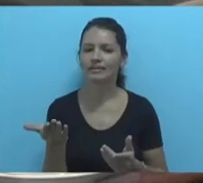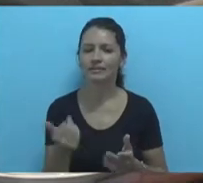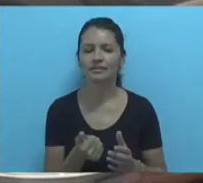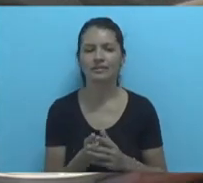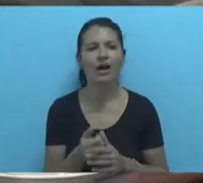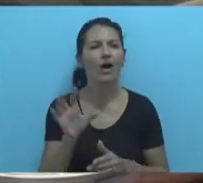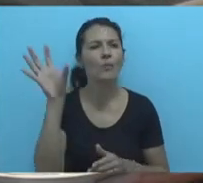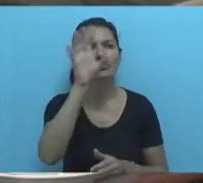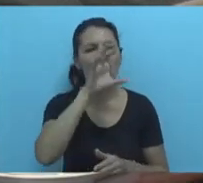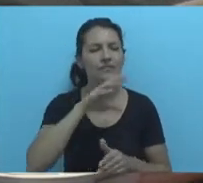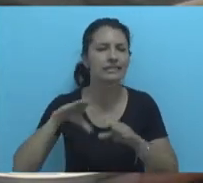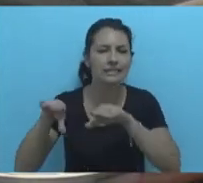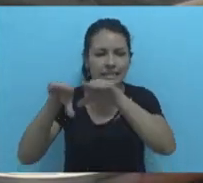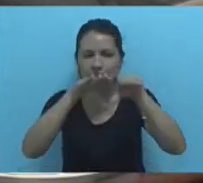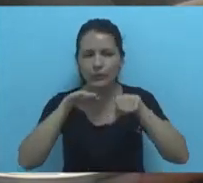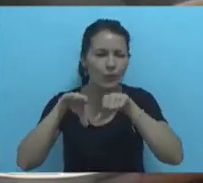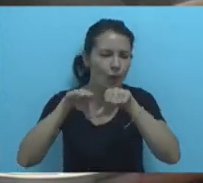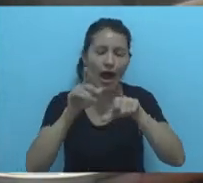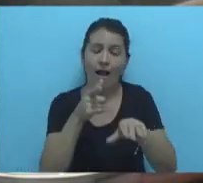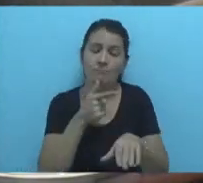diferencia, que lo que tenemos que tratar de abundar